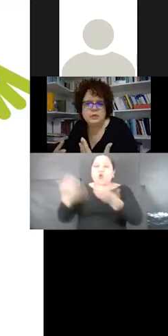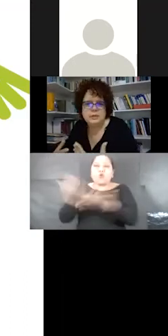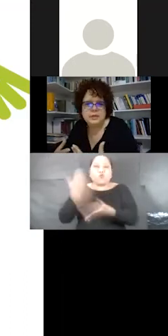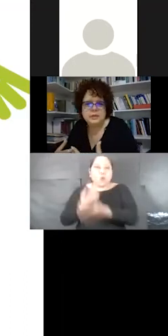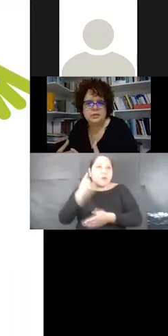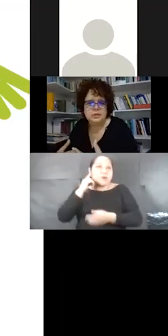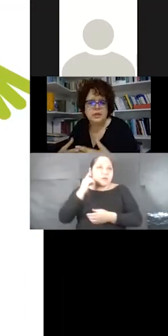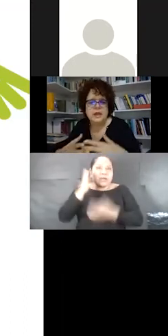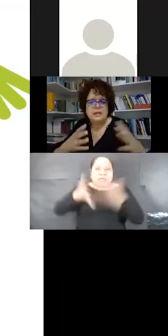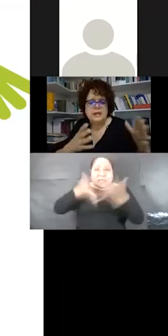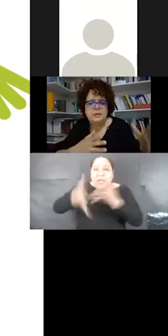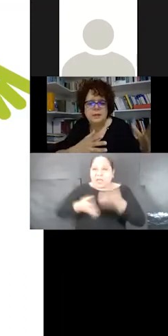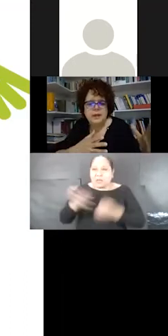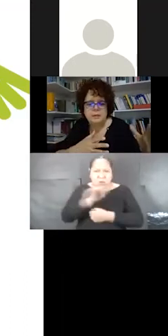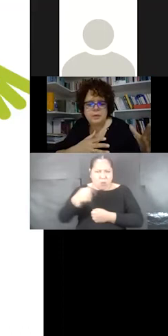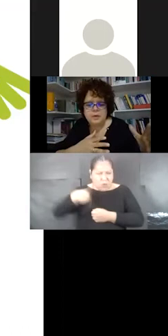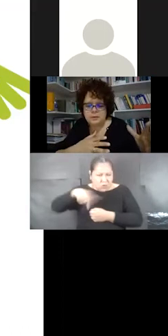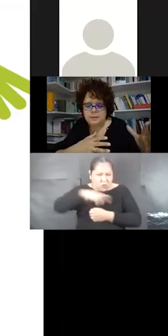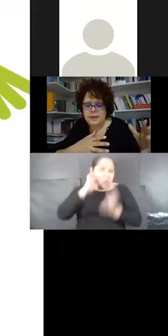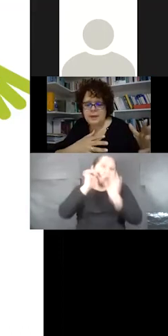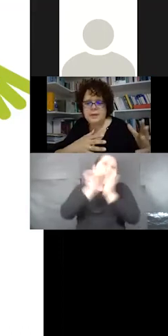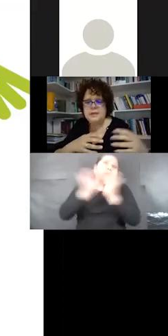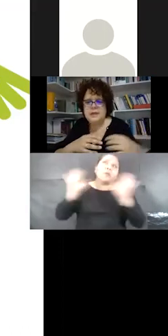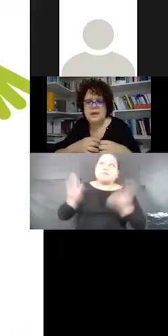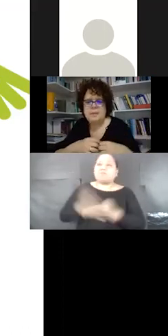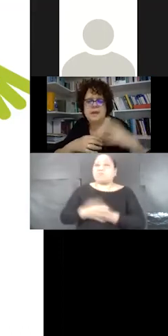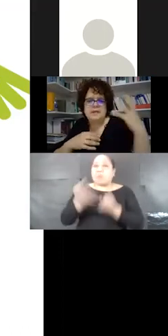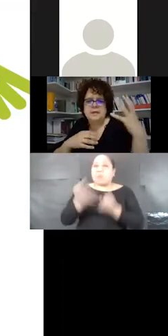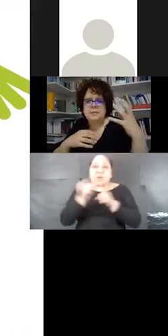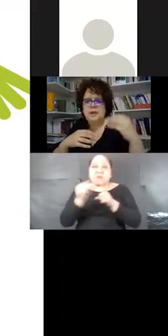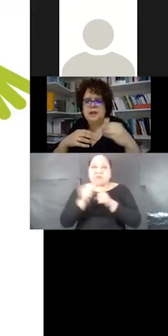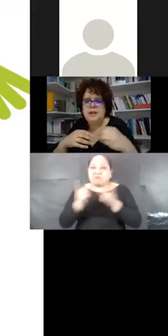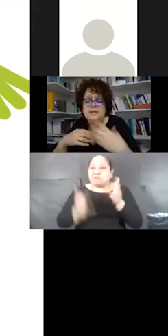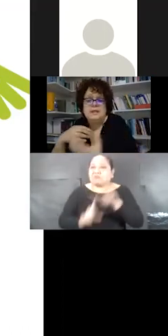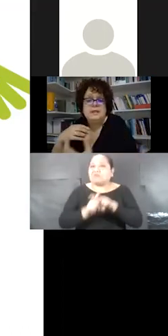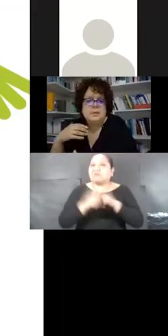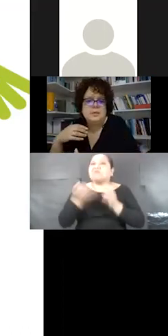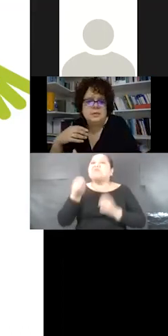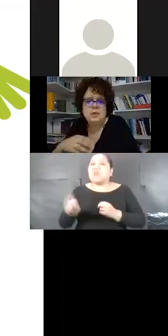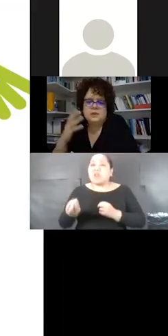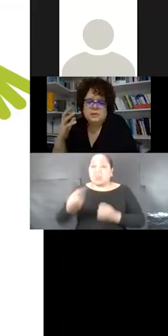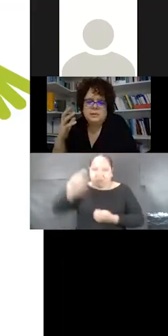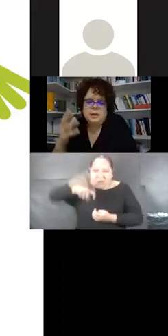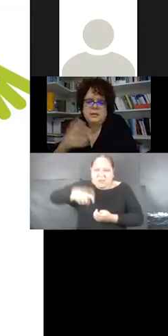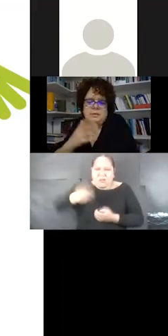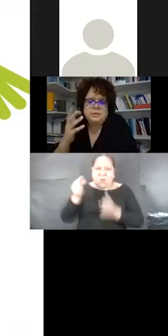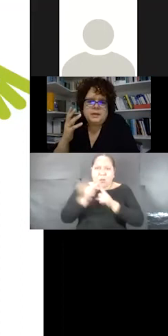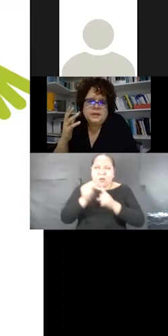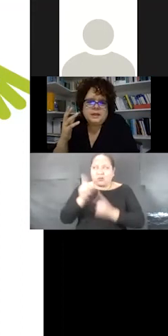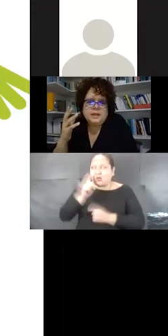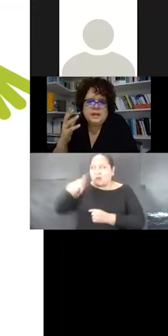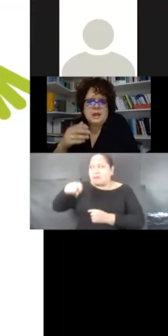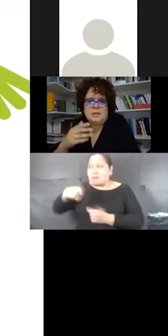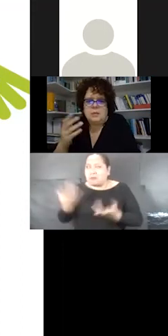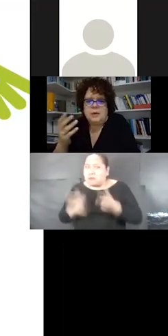nosotros también, ¿no? Nosotros tenemos, por ejemplo, palabras que aparecen porque las necesitamos, ¿no? Si no necesitamos una palabra, pues no